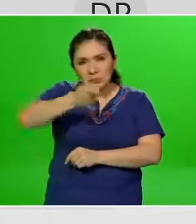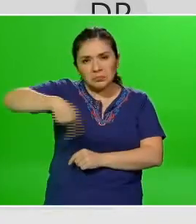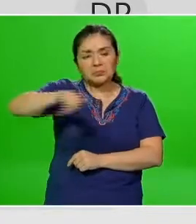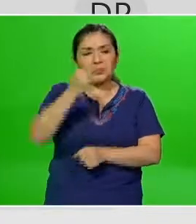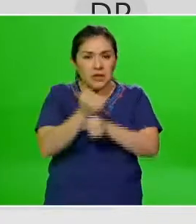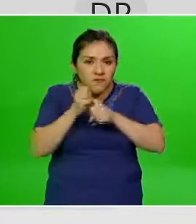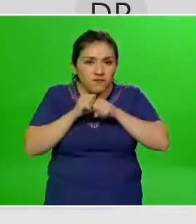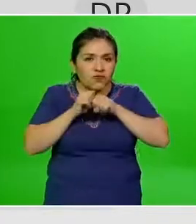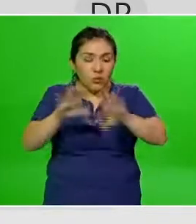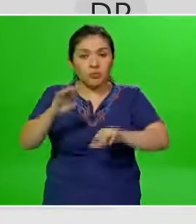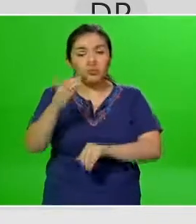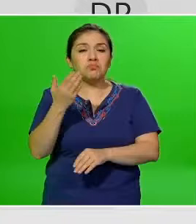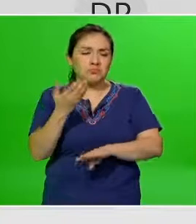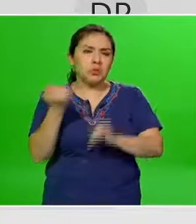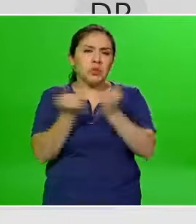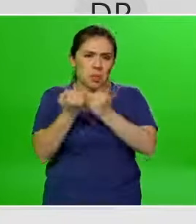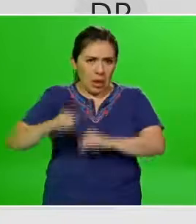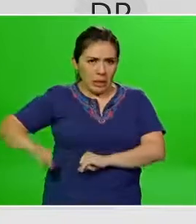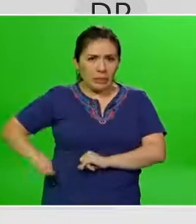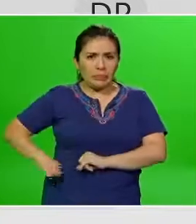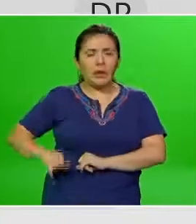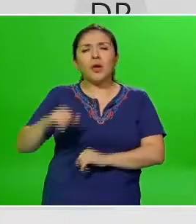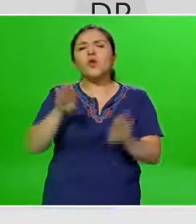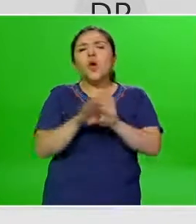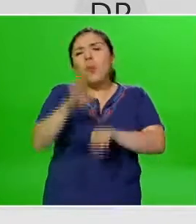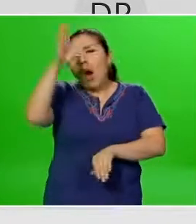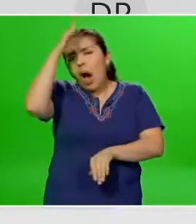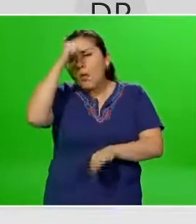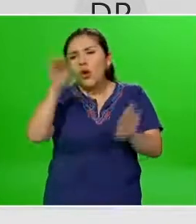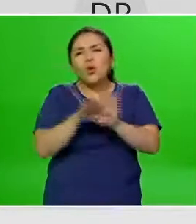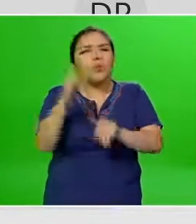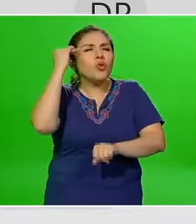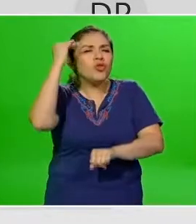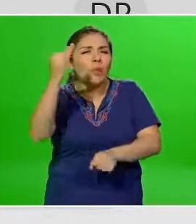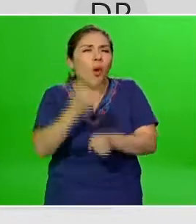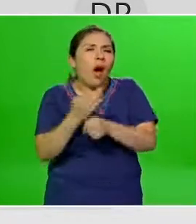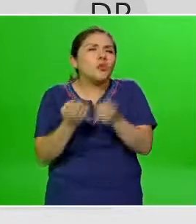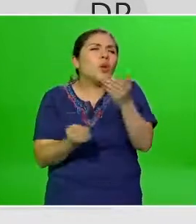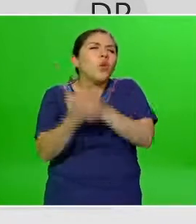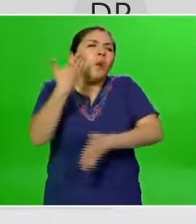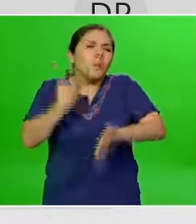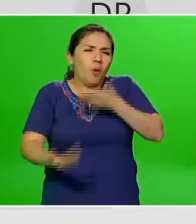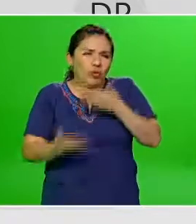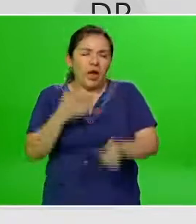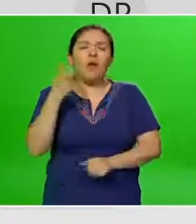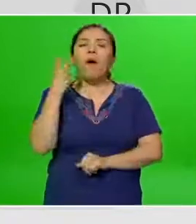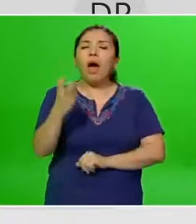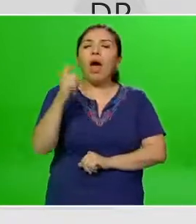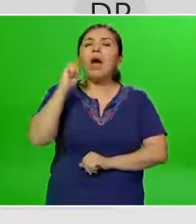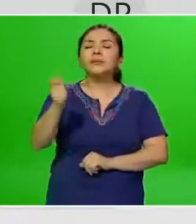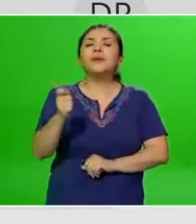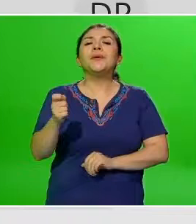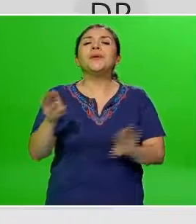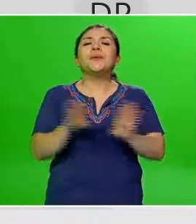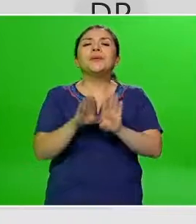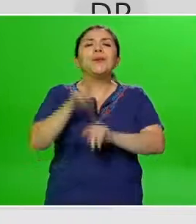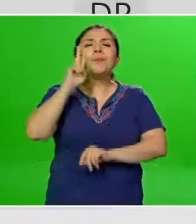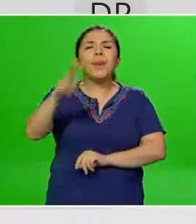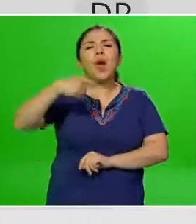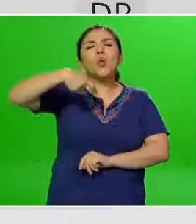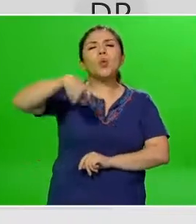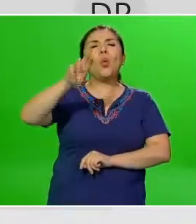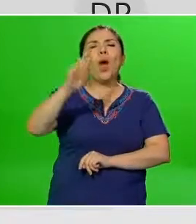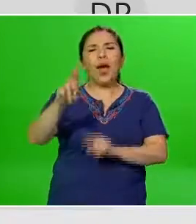muy interactiva y acorde a los tiempos en los cuales nos encontramos es también un